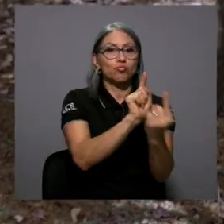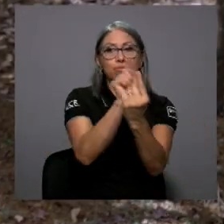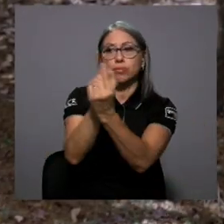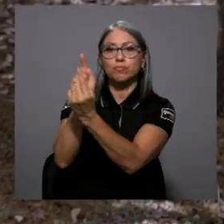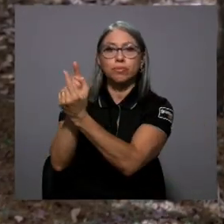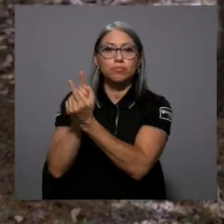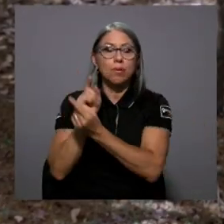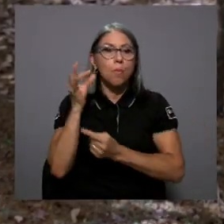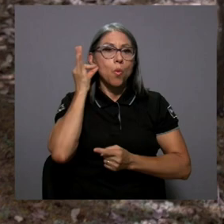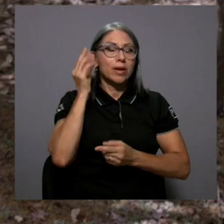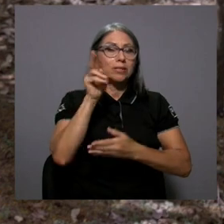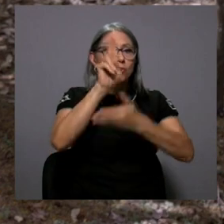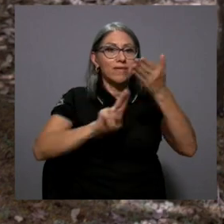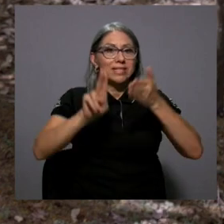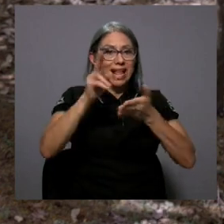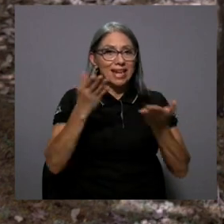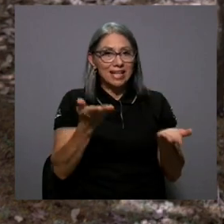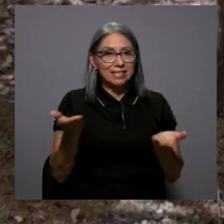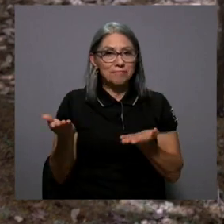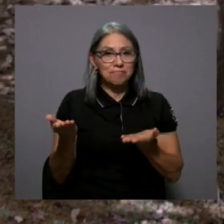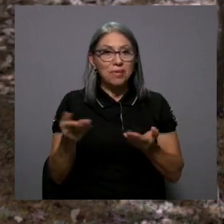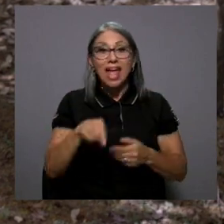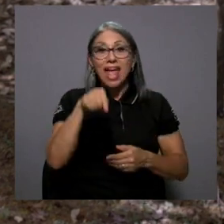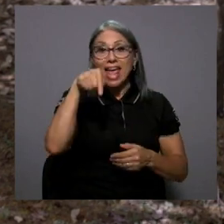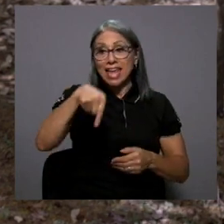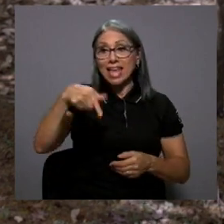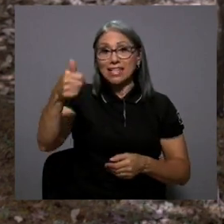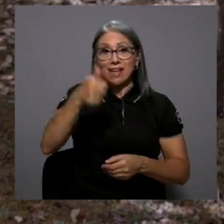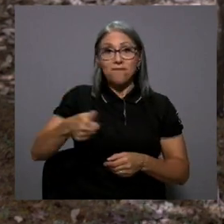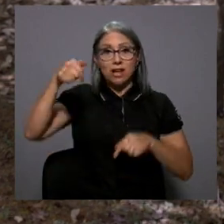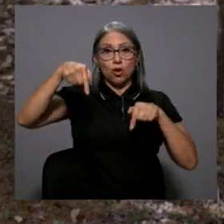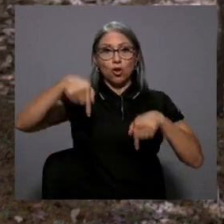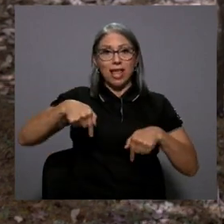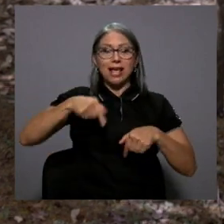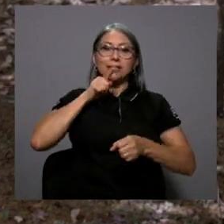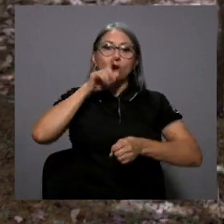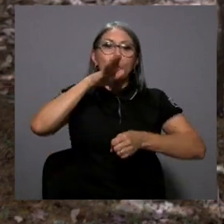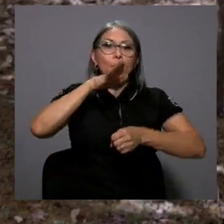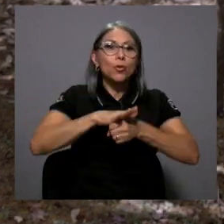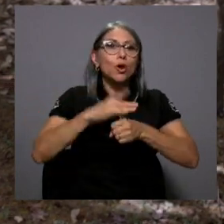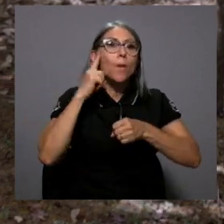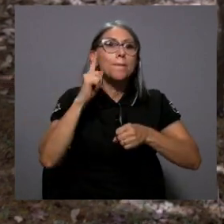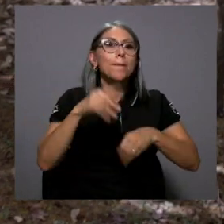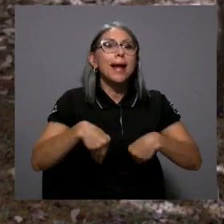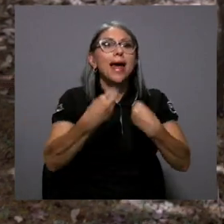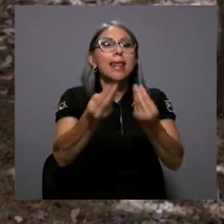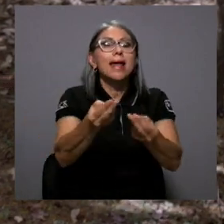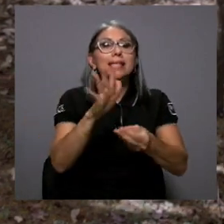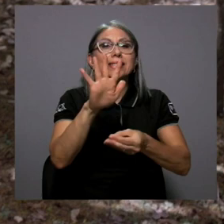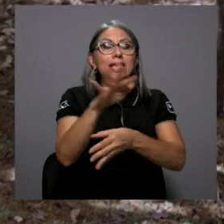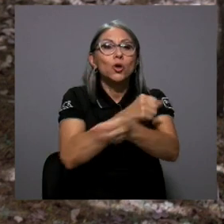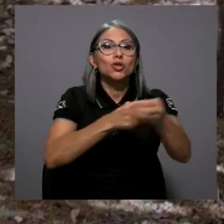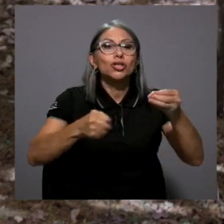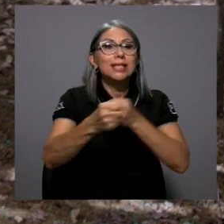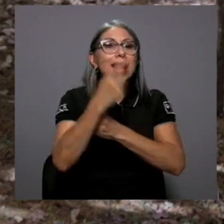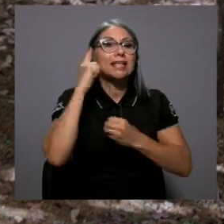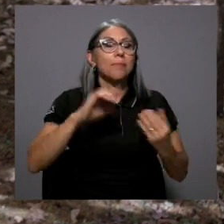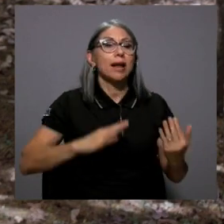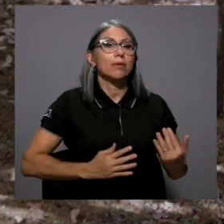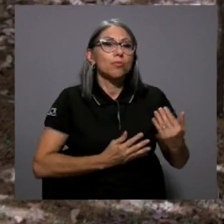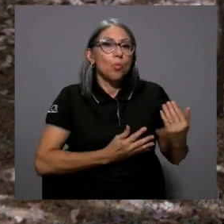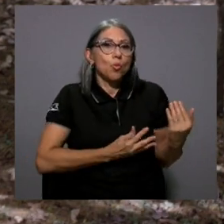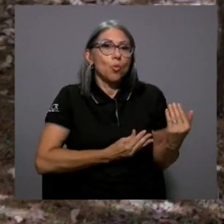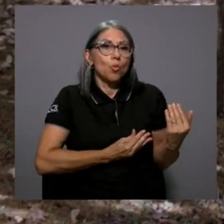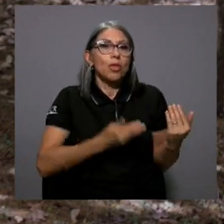un encuentro de mujeres universitarias, en el cual esta rectoría se comprometió a condicionar 5 salas de lactancia nuevas,